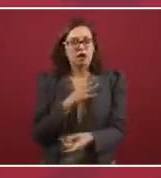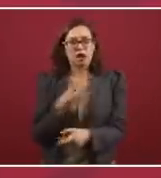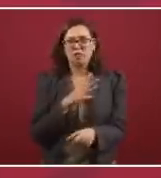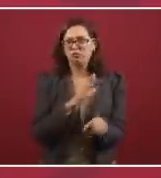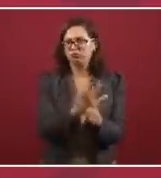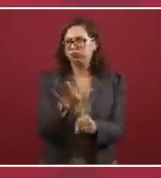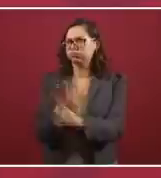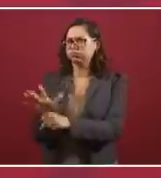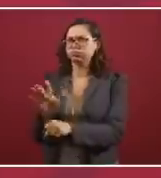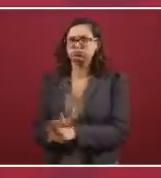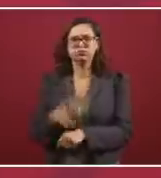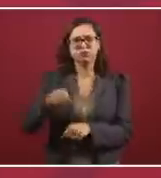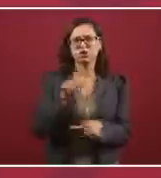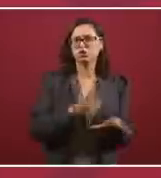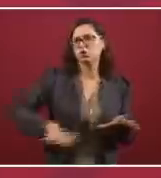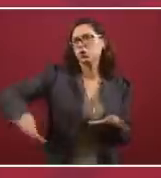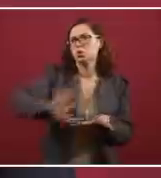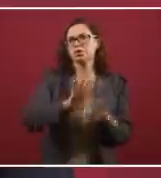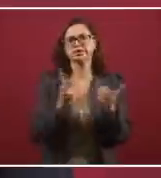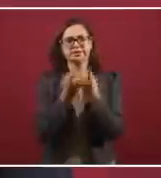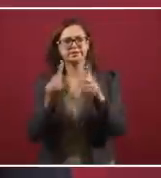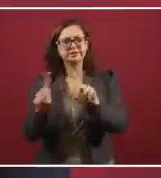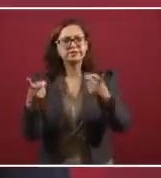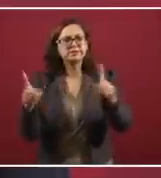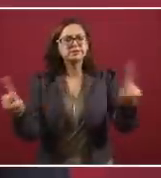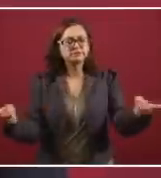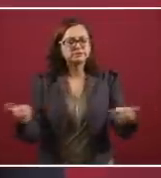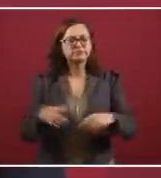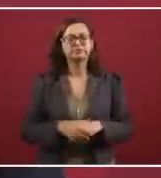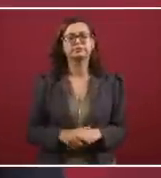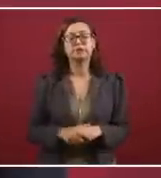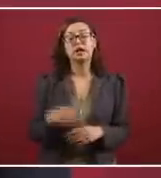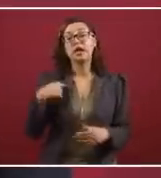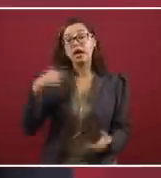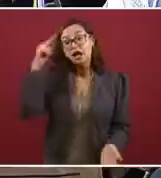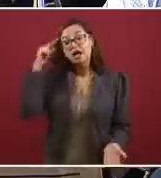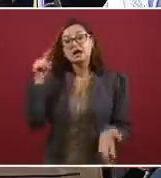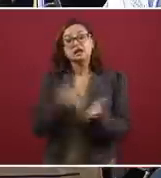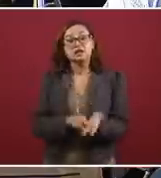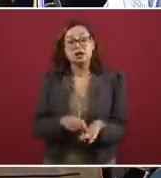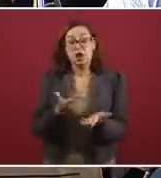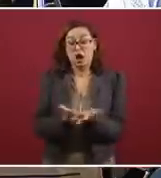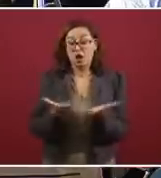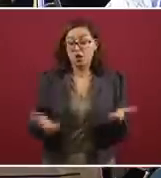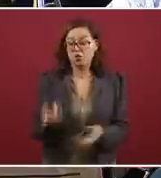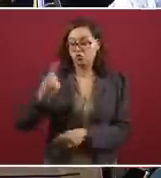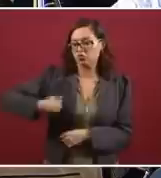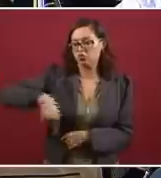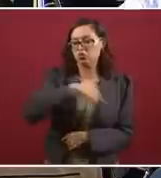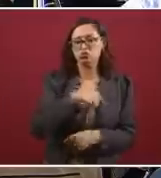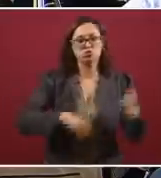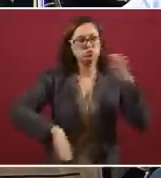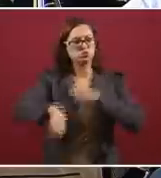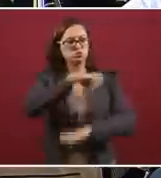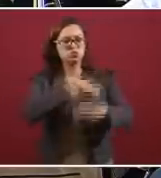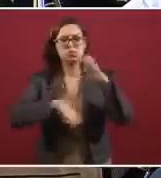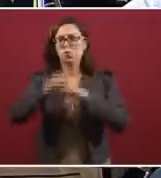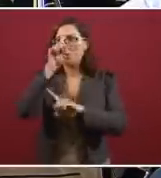también socialmente. Creo que la visión que los empresarios hemos tratado de unir y de